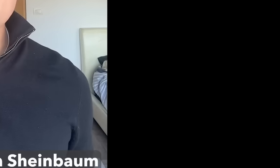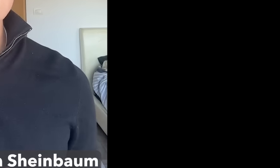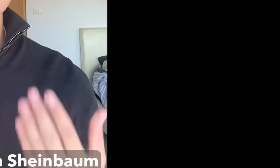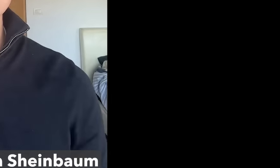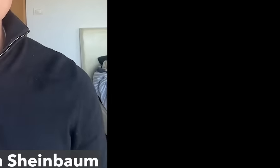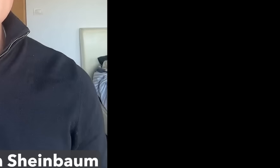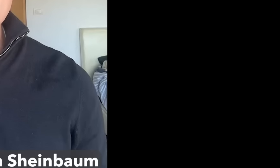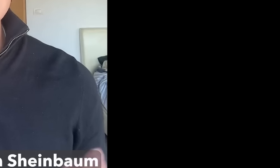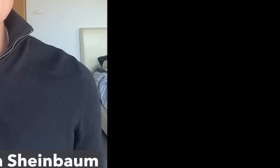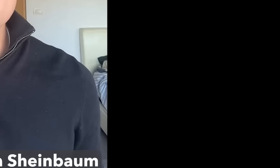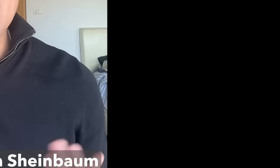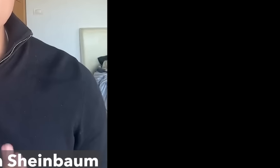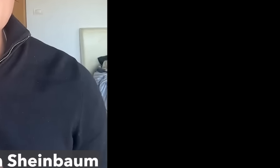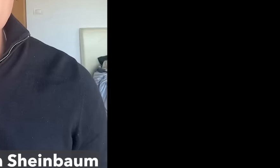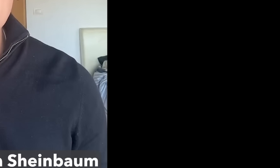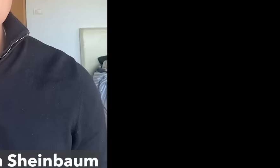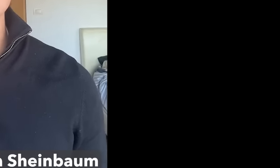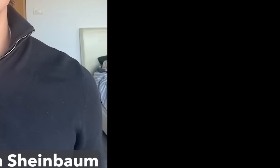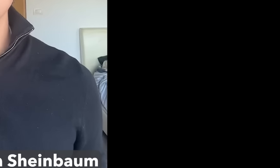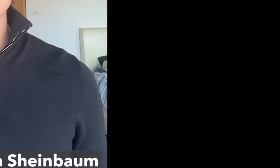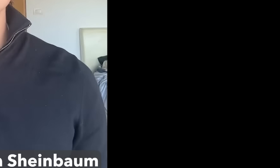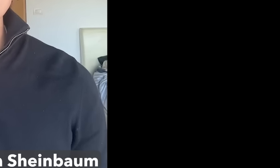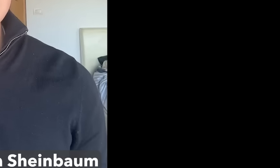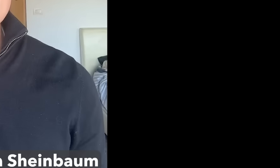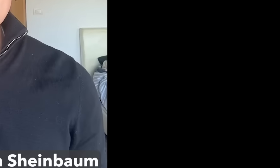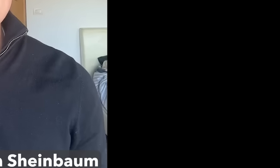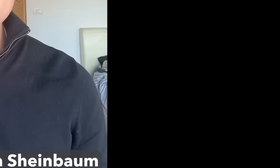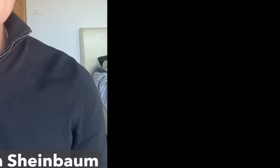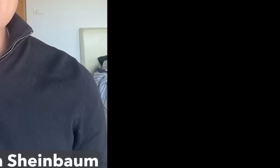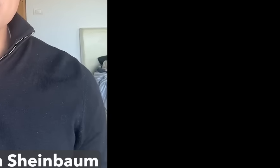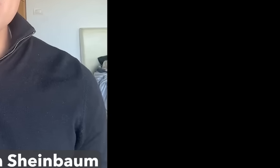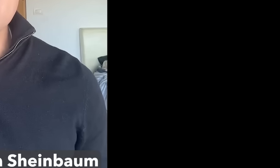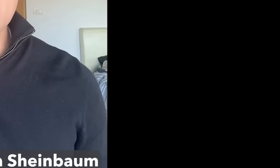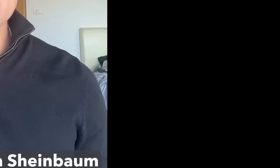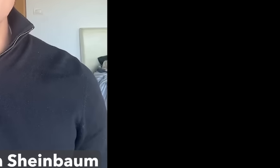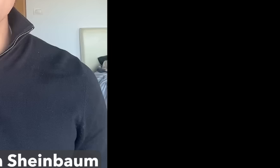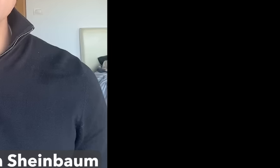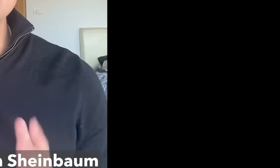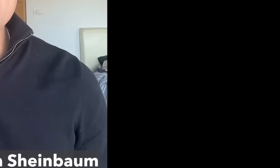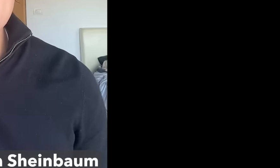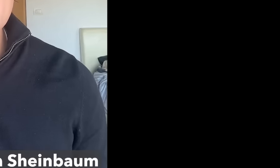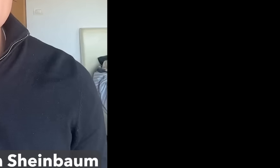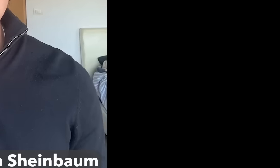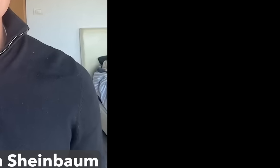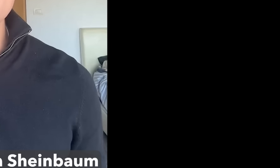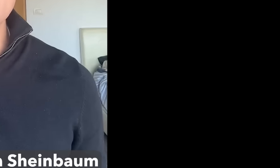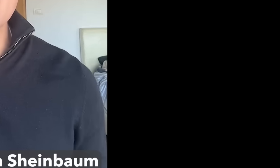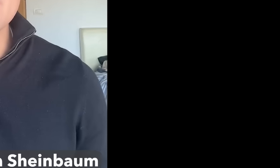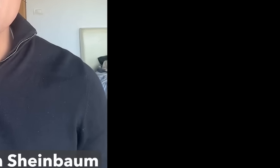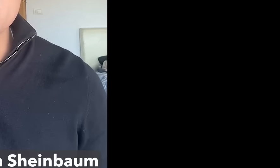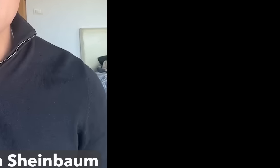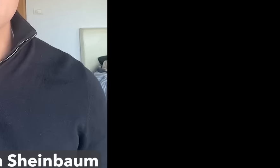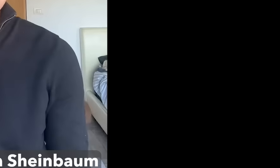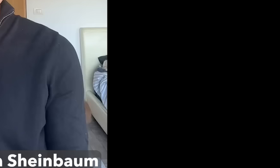¿Denunciar que hayan puesto a disposición del crimen mis datos para encontrarme? Si hoy la fiscal es la hermana de la presidenta del partido en el poder, sé perfectamente qué destino